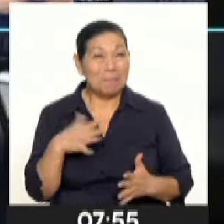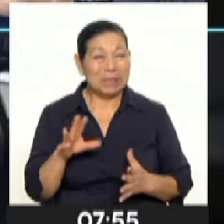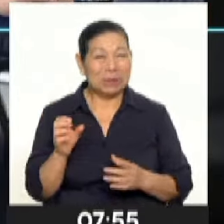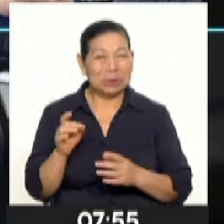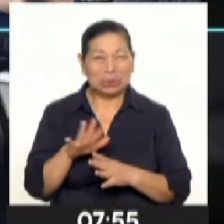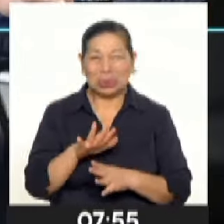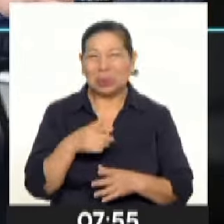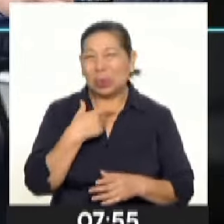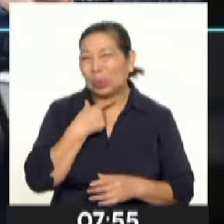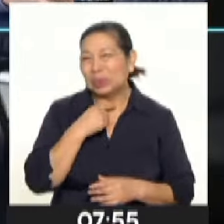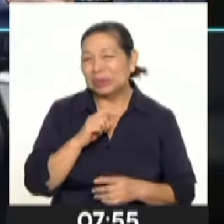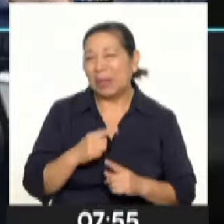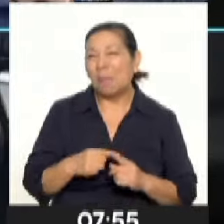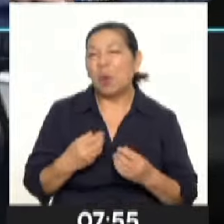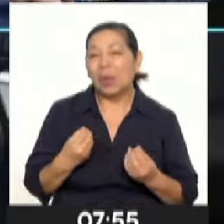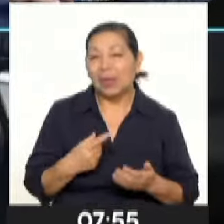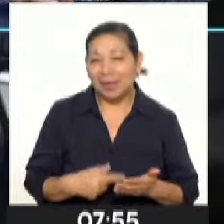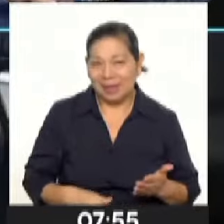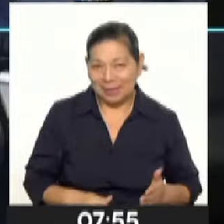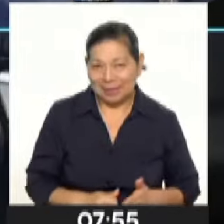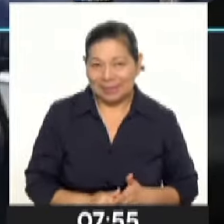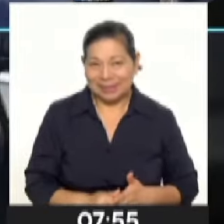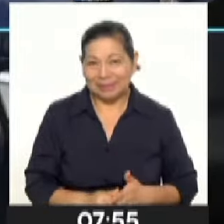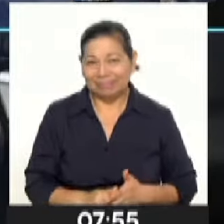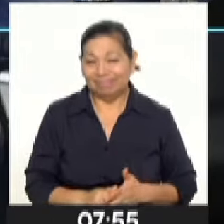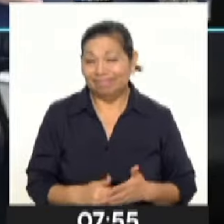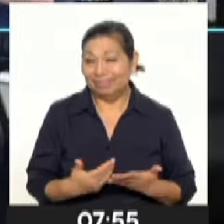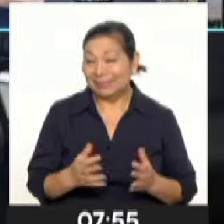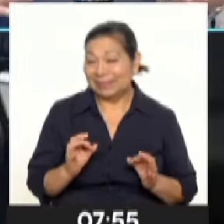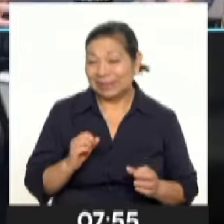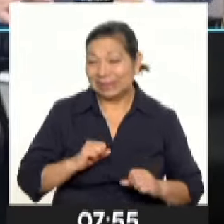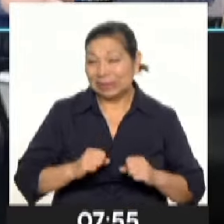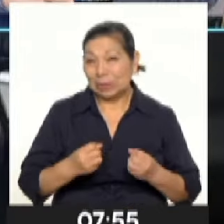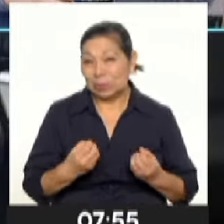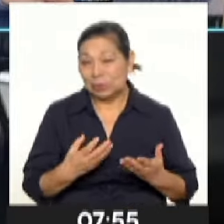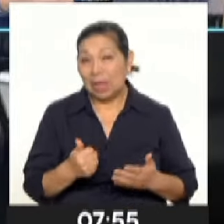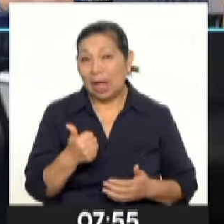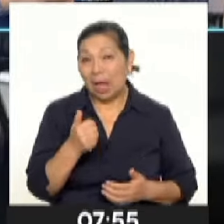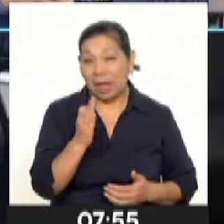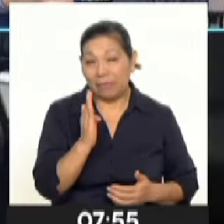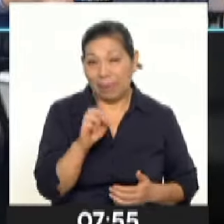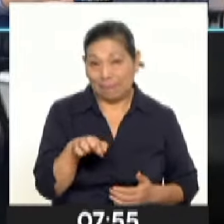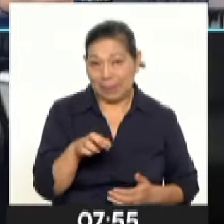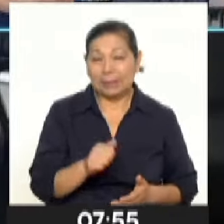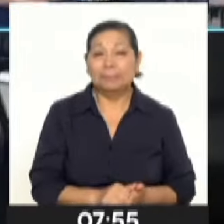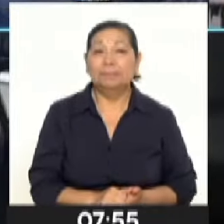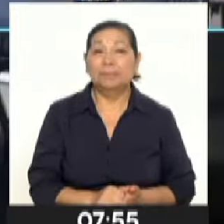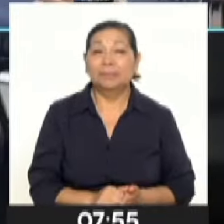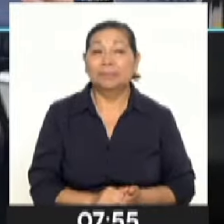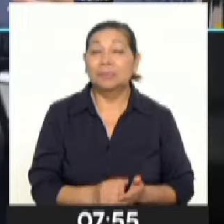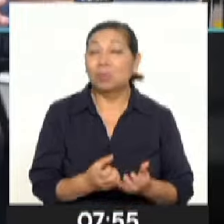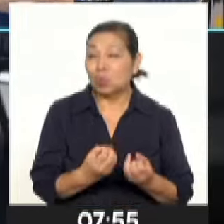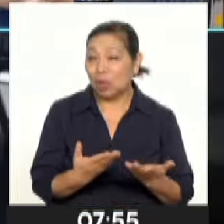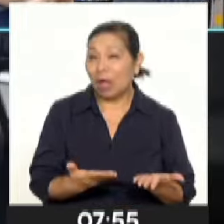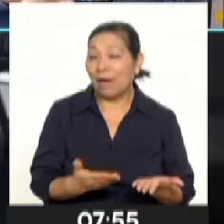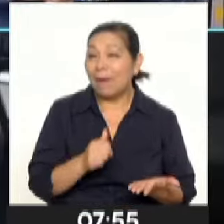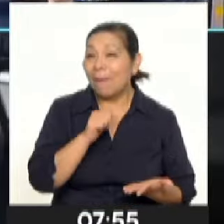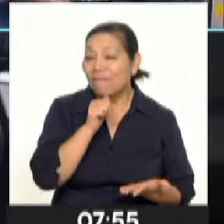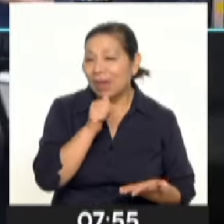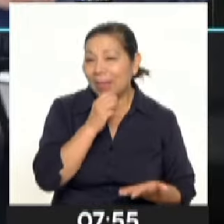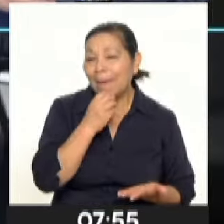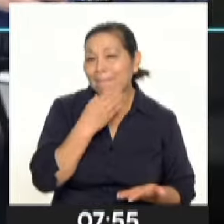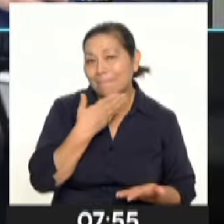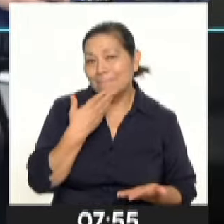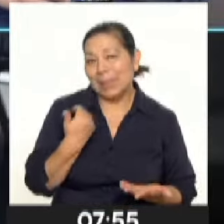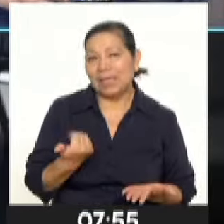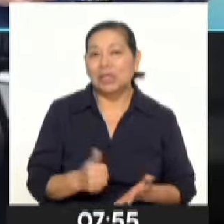odiadas del país. Y se critica mucho a las AFPs. Y creo que hay muchas cosas por mejorar. Por